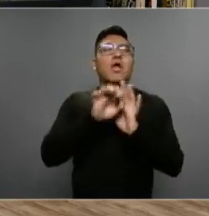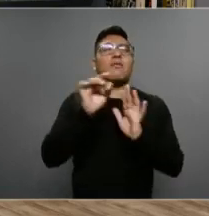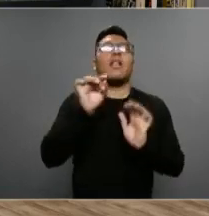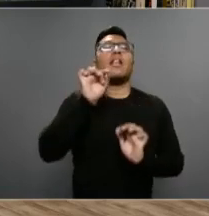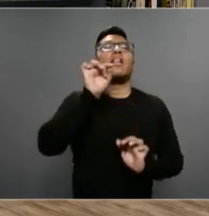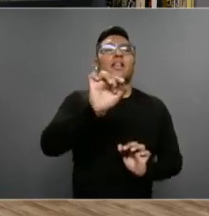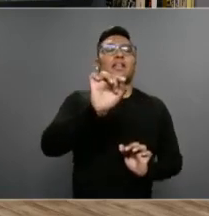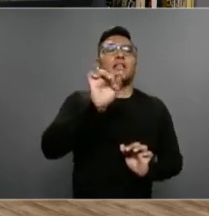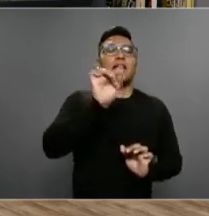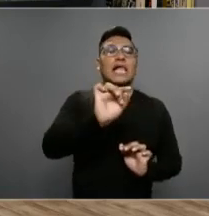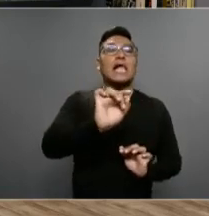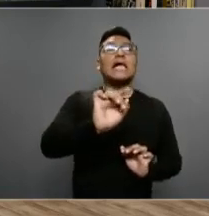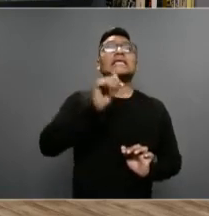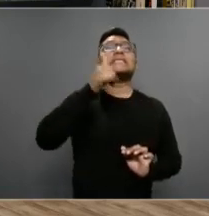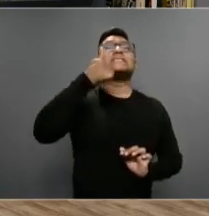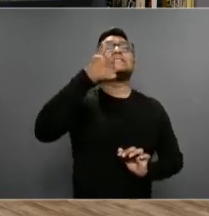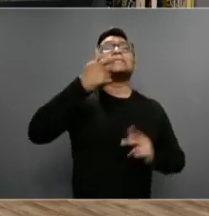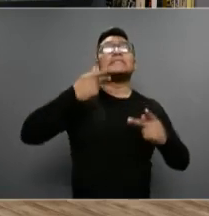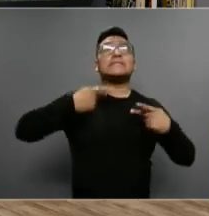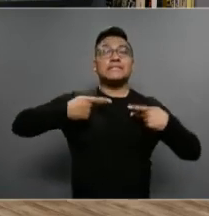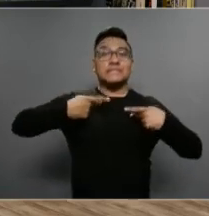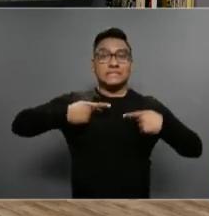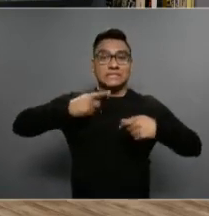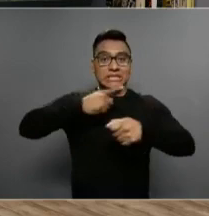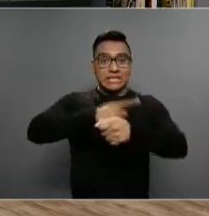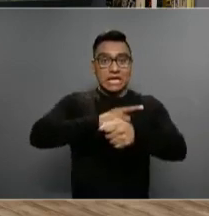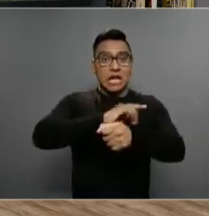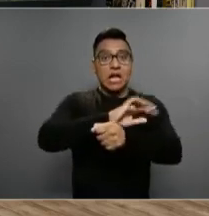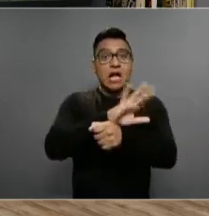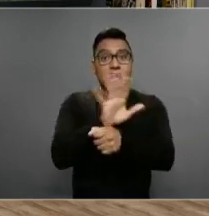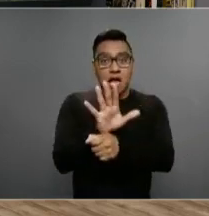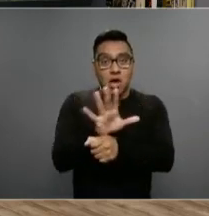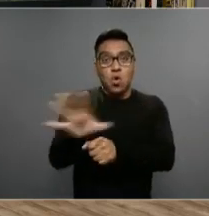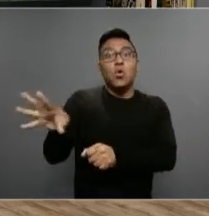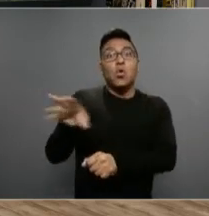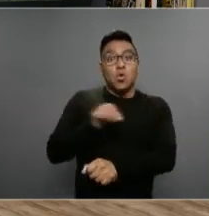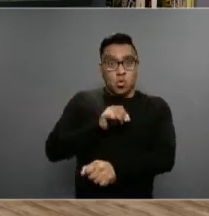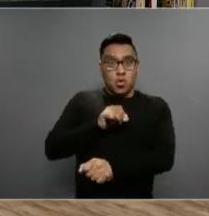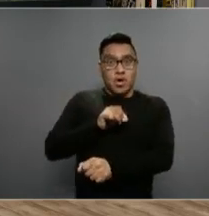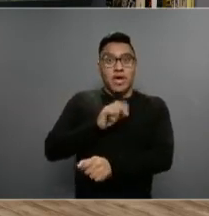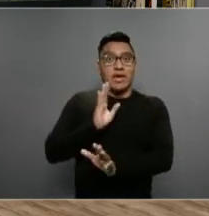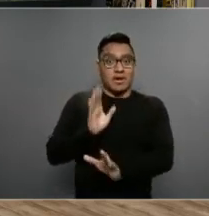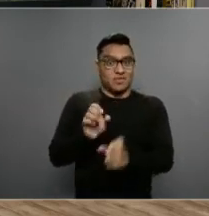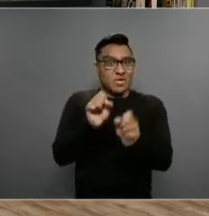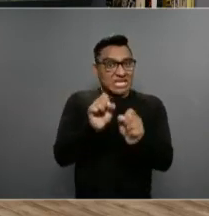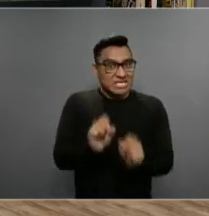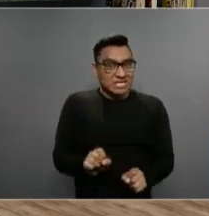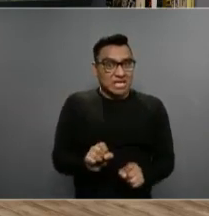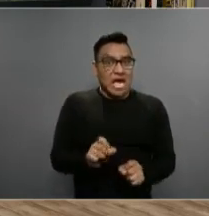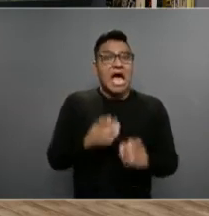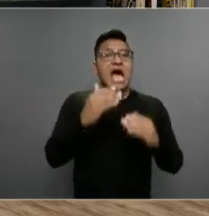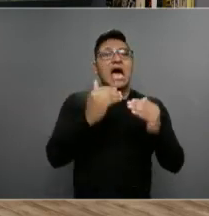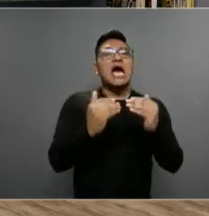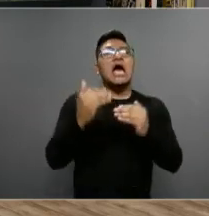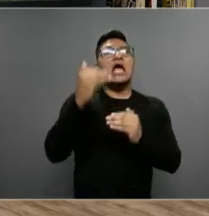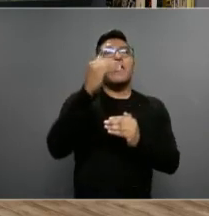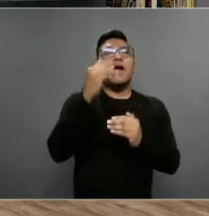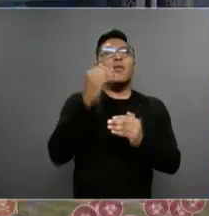Se confirman 6 casos de COVID-19. Esos, por ejemplo, vámonos arriba, Nuevo